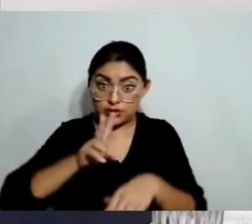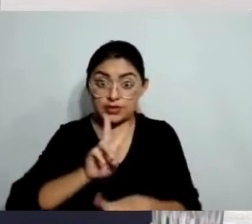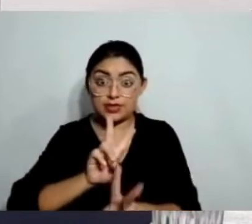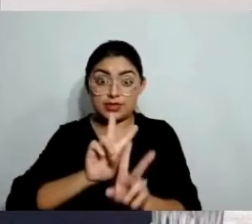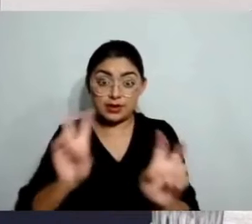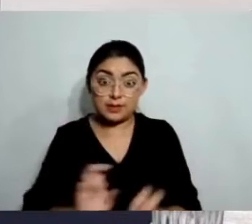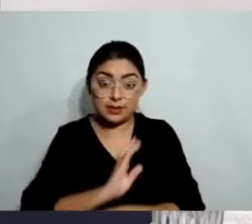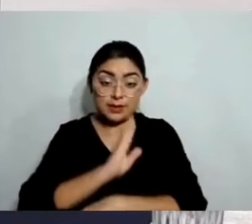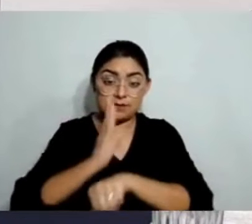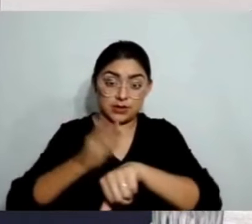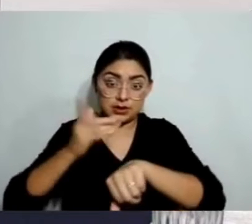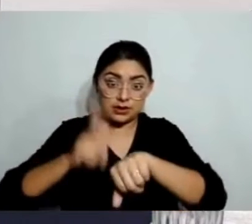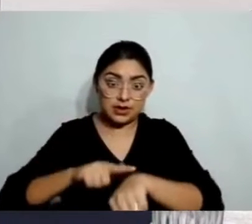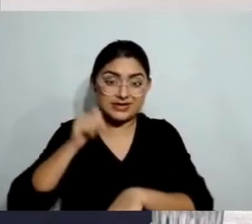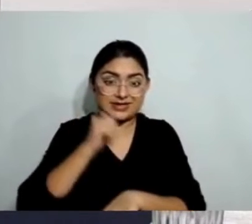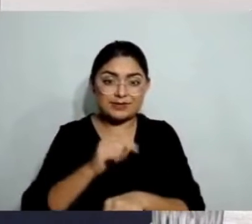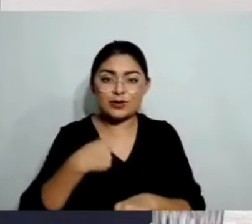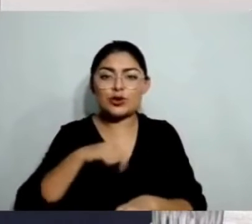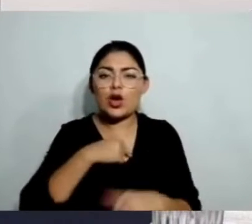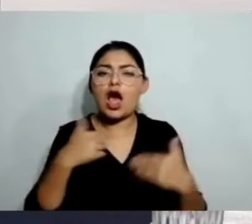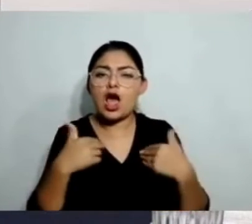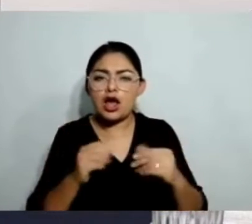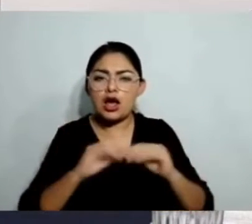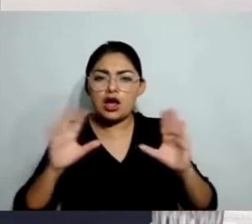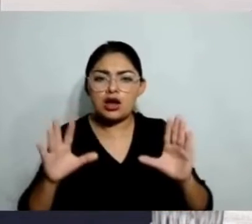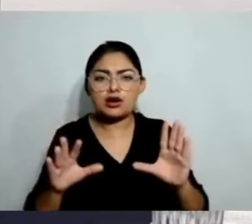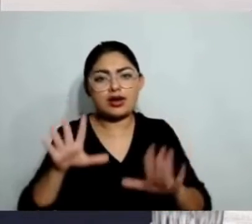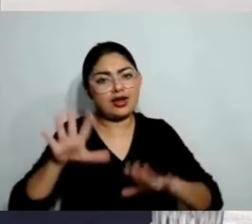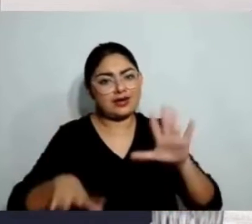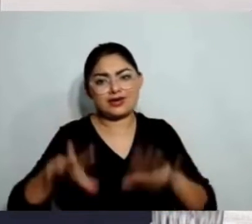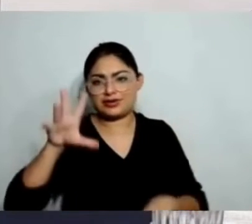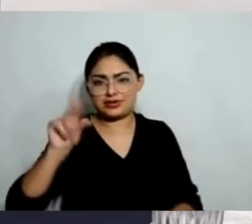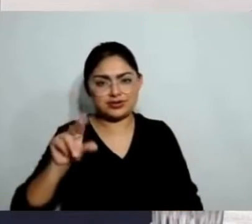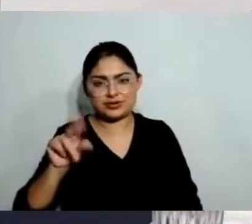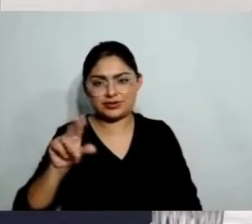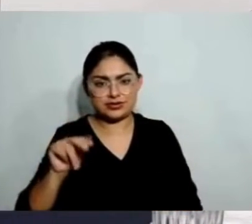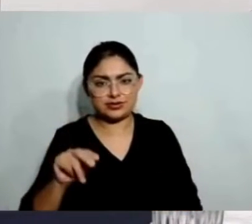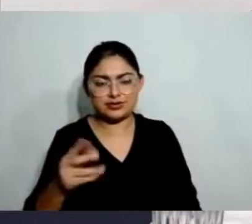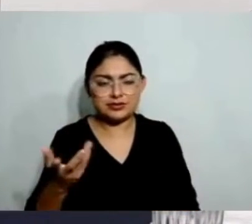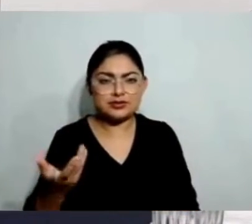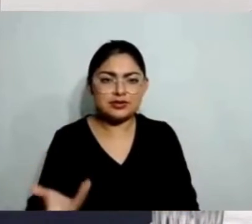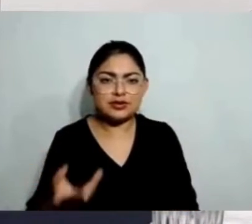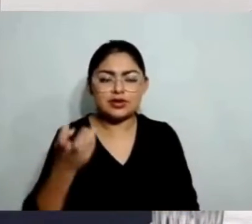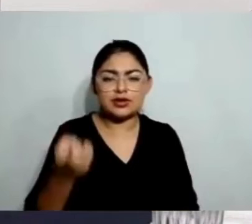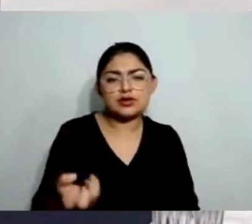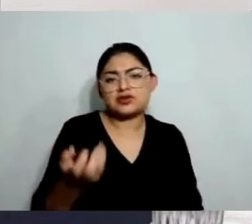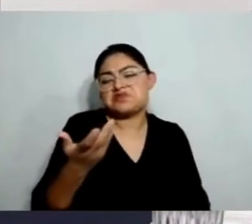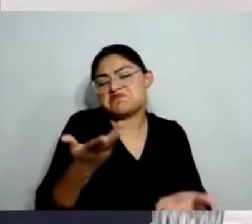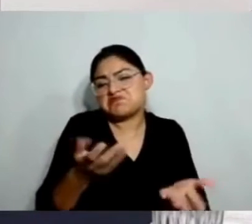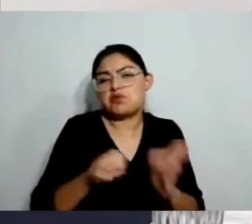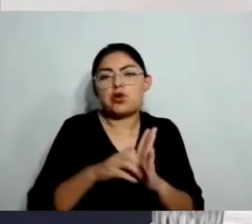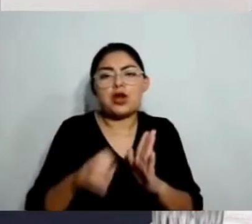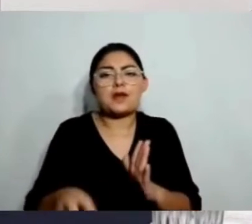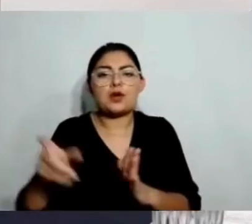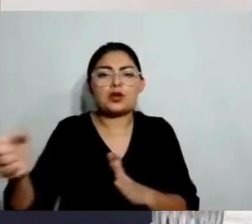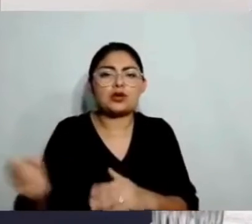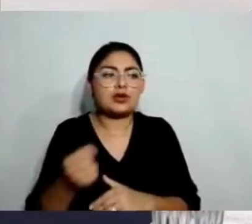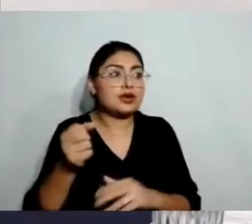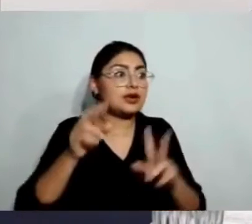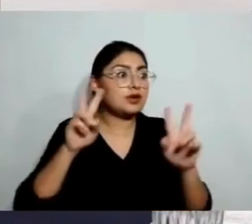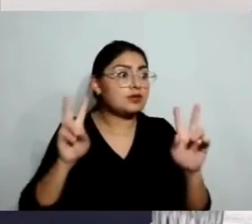Y bueno que la detención estuvo involucrado o en una detención por delincuencia organizada van a un domicilio